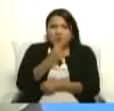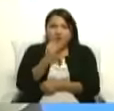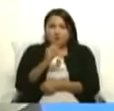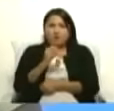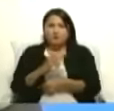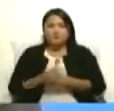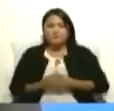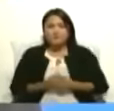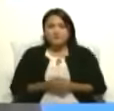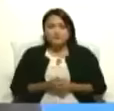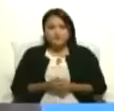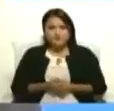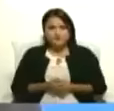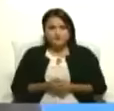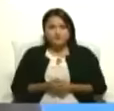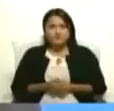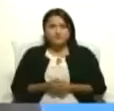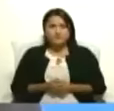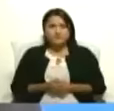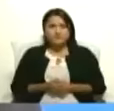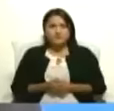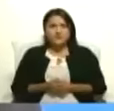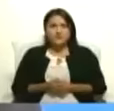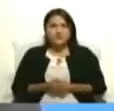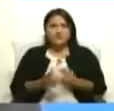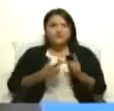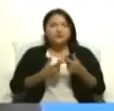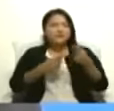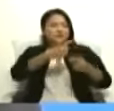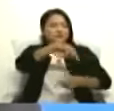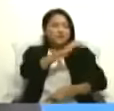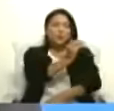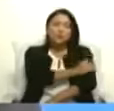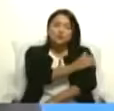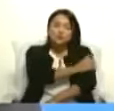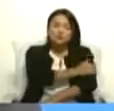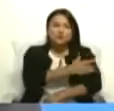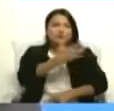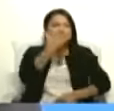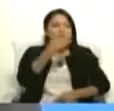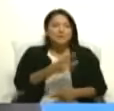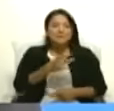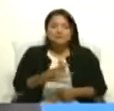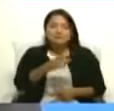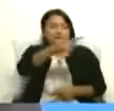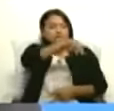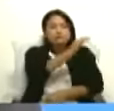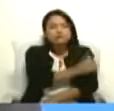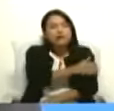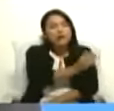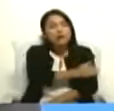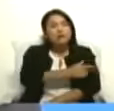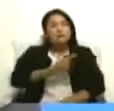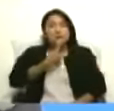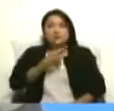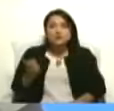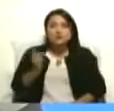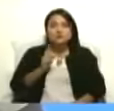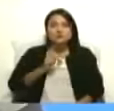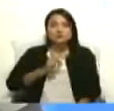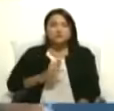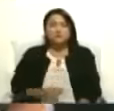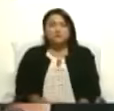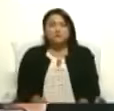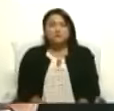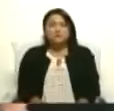sí Y cómo pueden venir estas castas malditas de la derecha a decir que a aliarse con